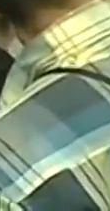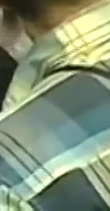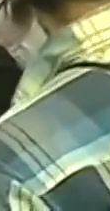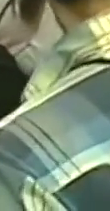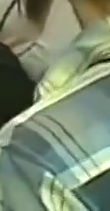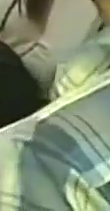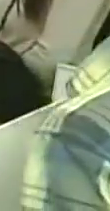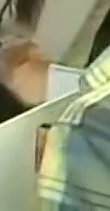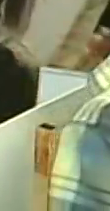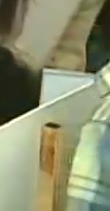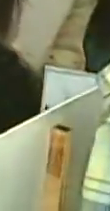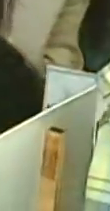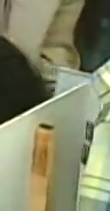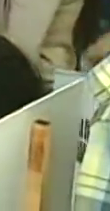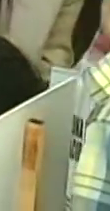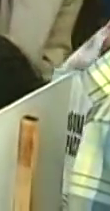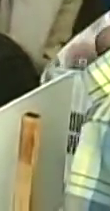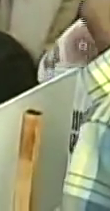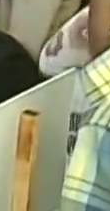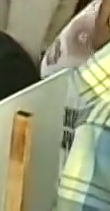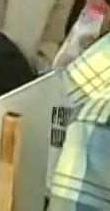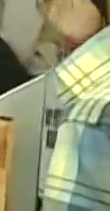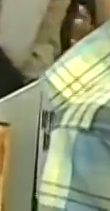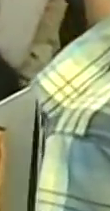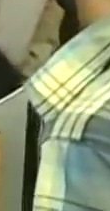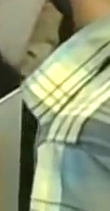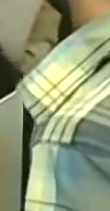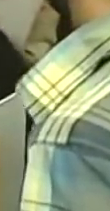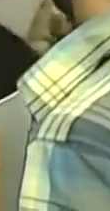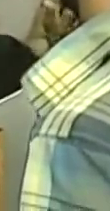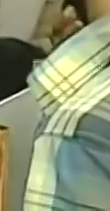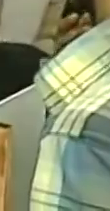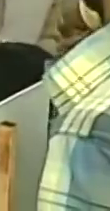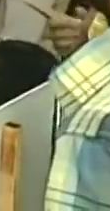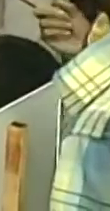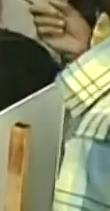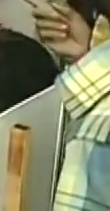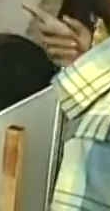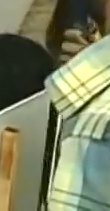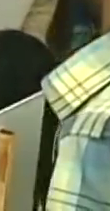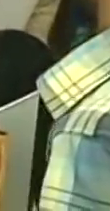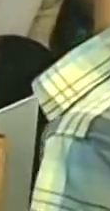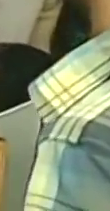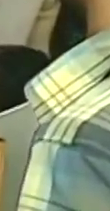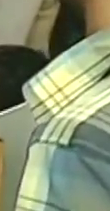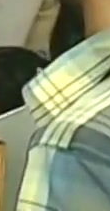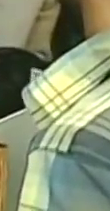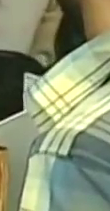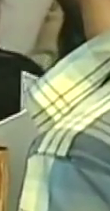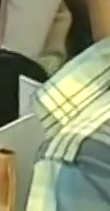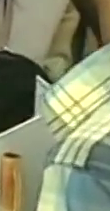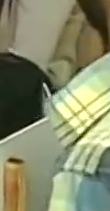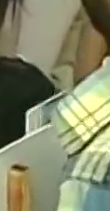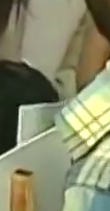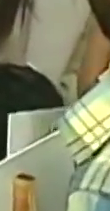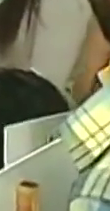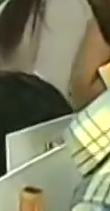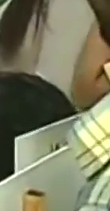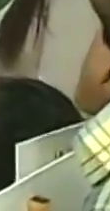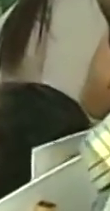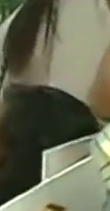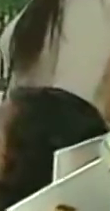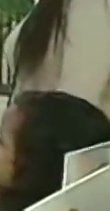de viviendas, no solo en Latinoamérica, sino en el mundo. Importante compartir para ustedes que en